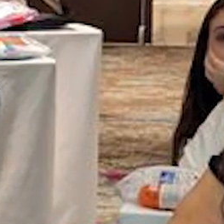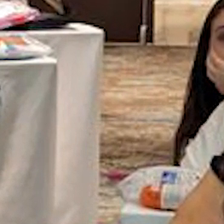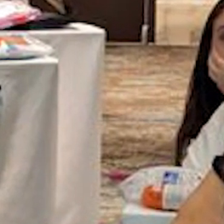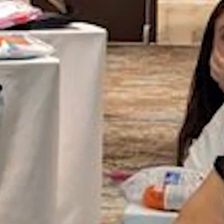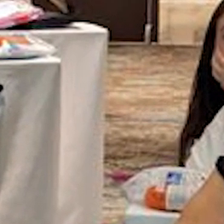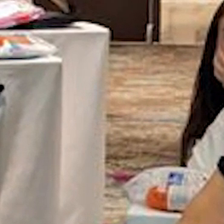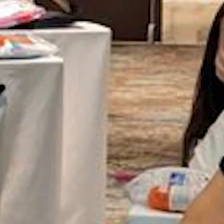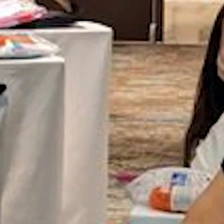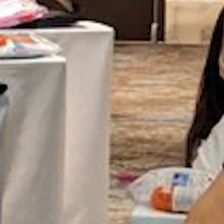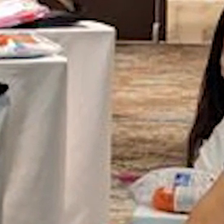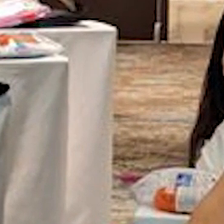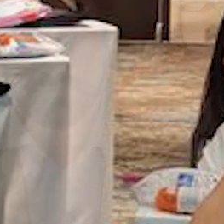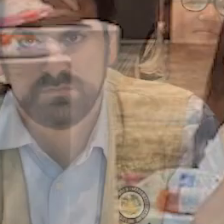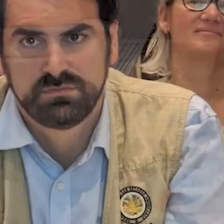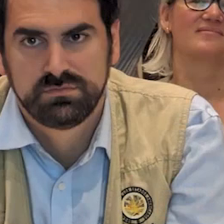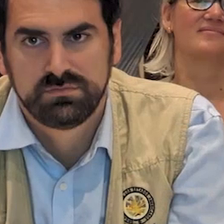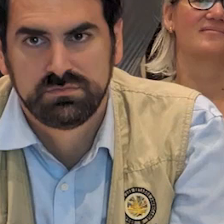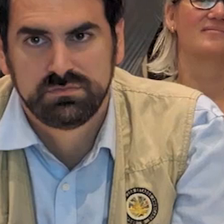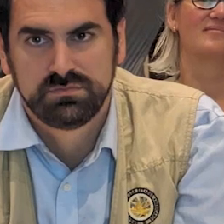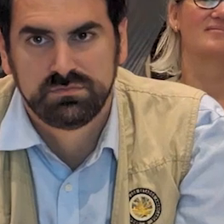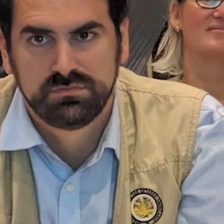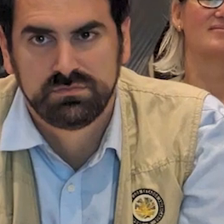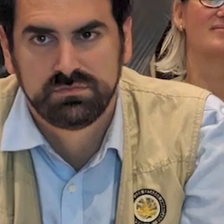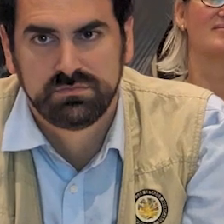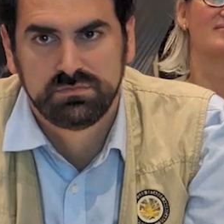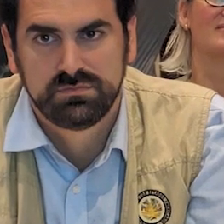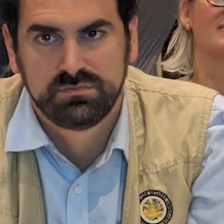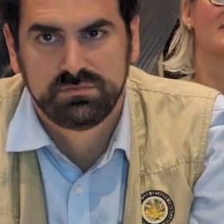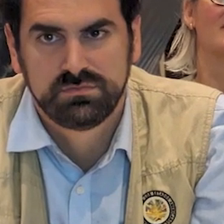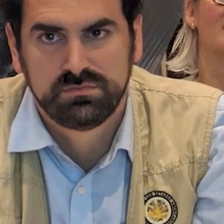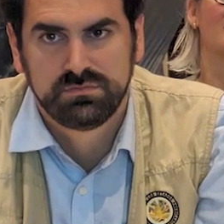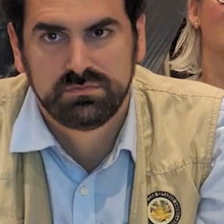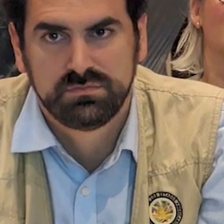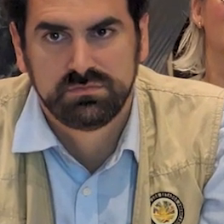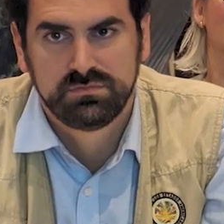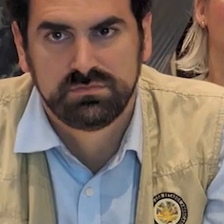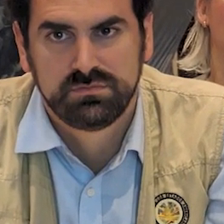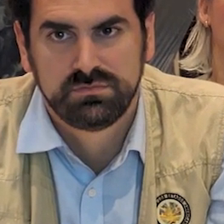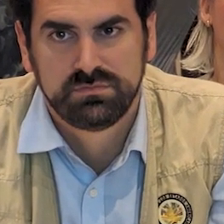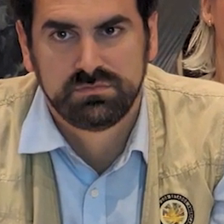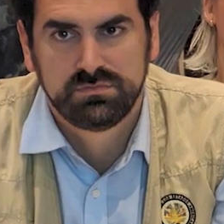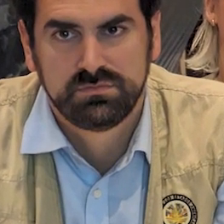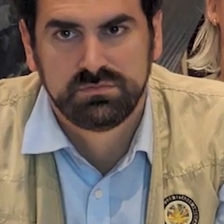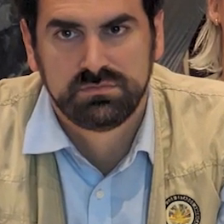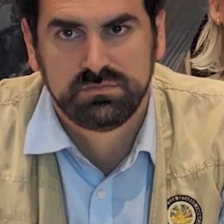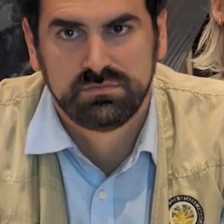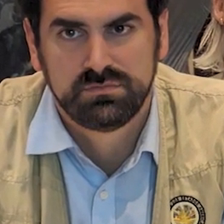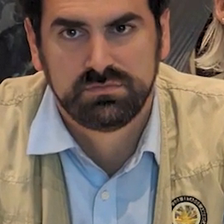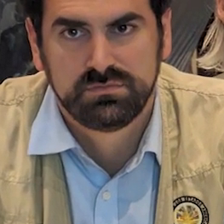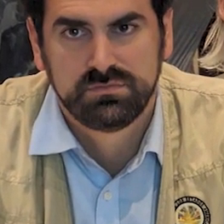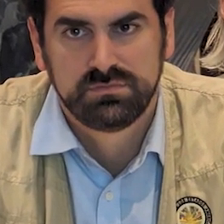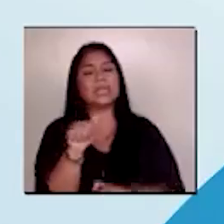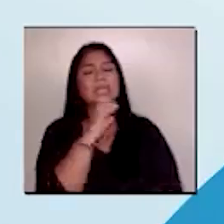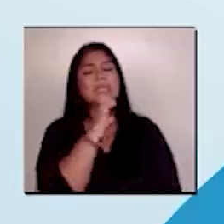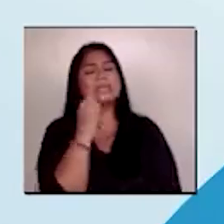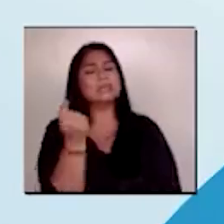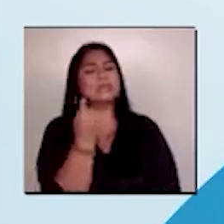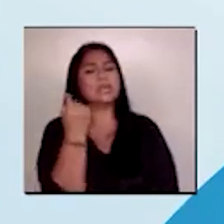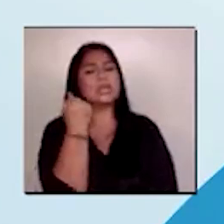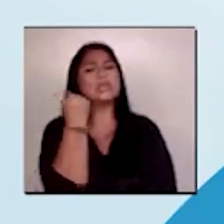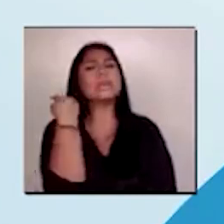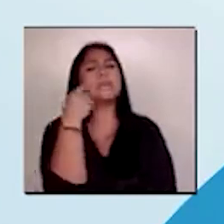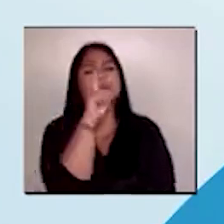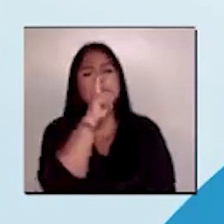fundamental precisamente para el rescate de las instituciones de justicia